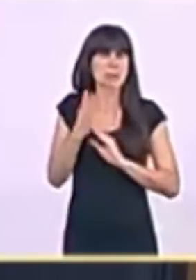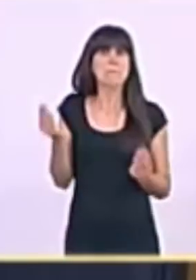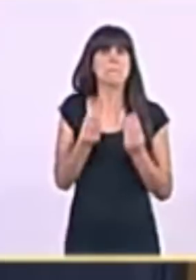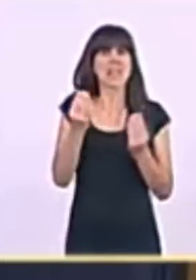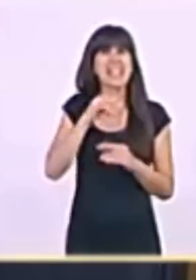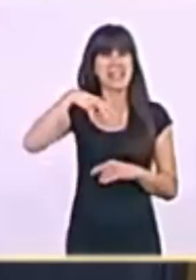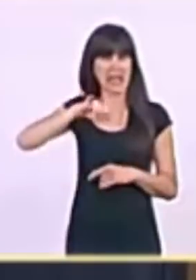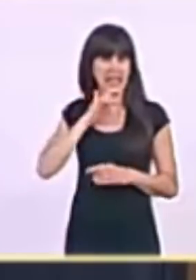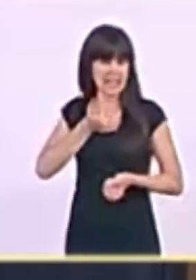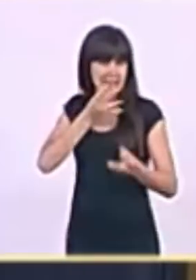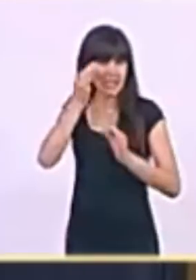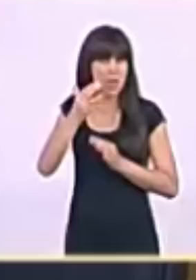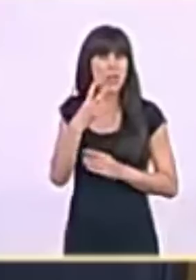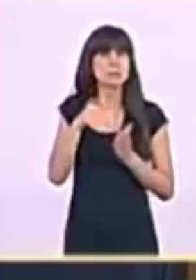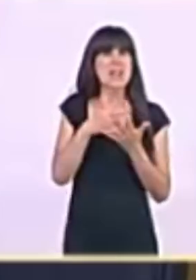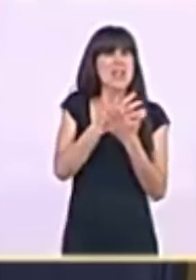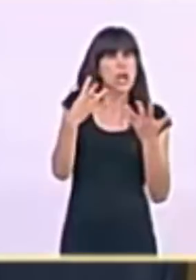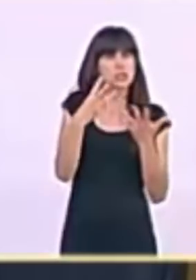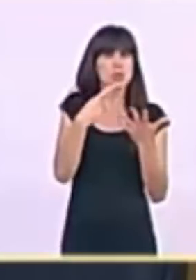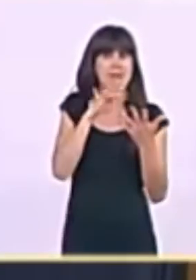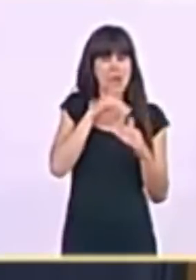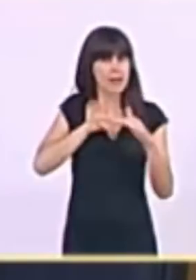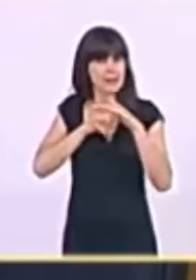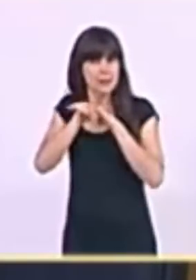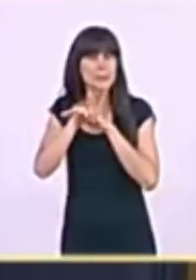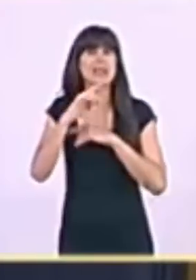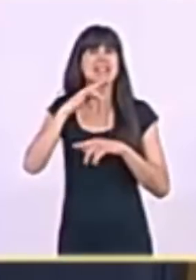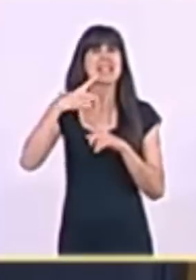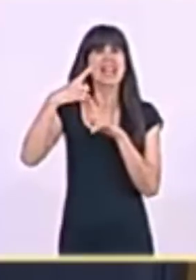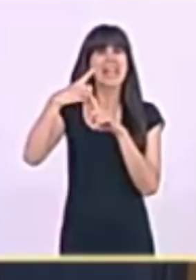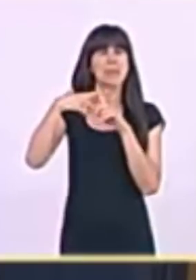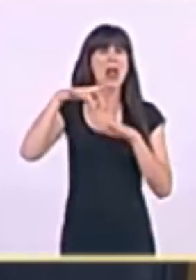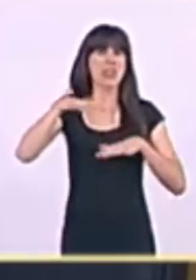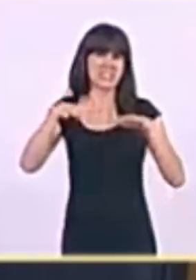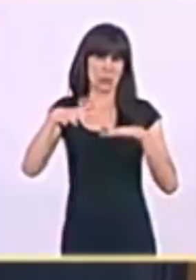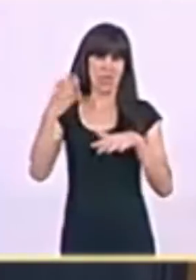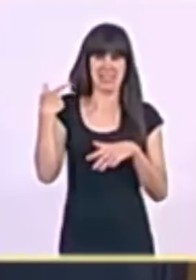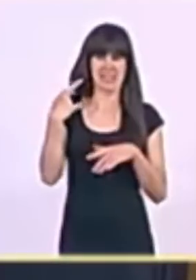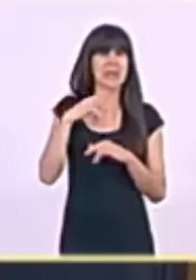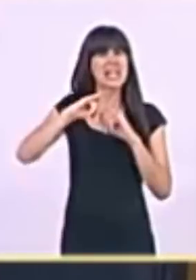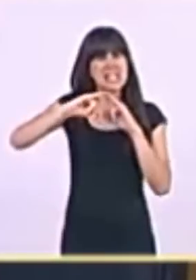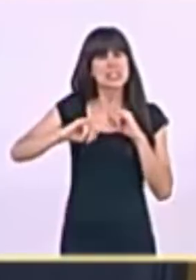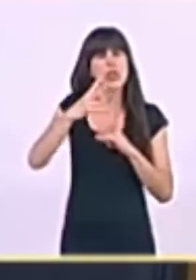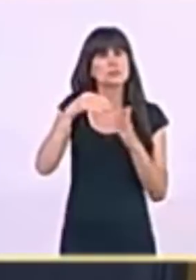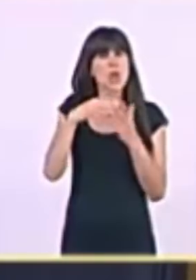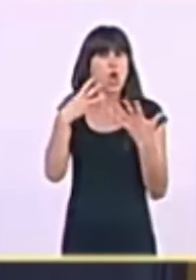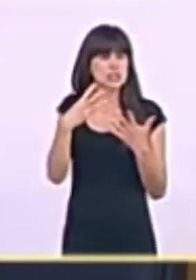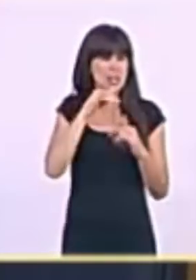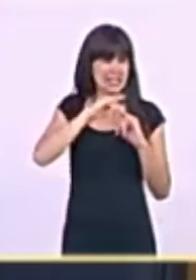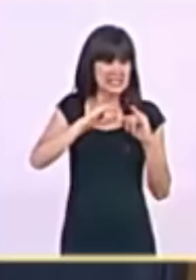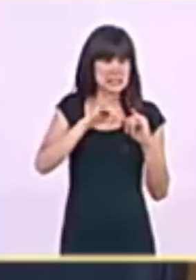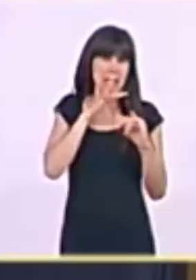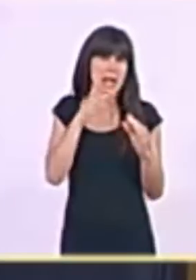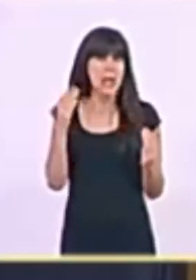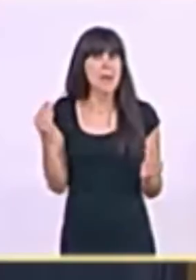desigualdad previos a la gran crisis financiera de 2008. Cuando yo vi estos datos me dije, ¿qué nueva historia, qué nuevo bulo, qué